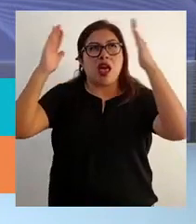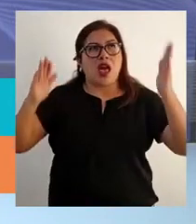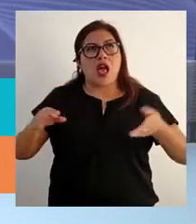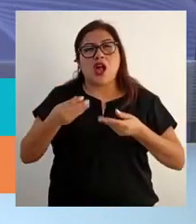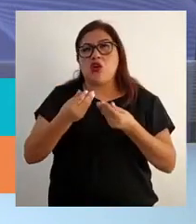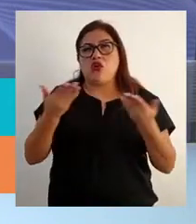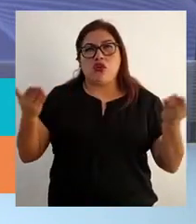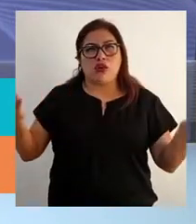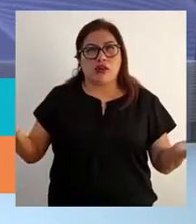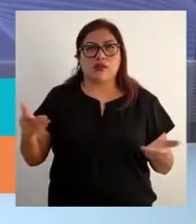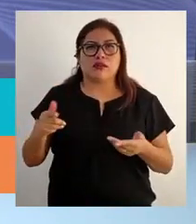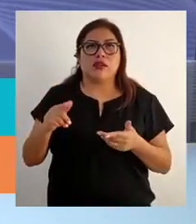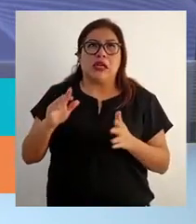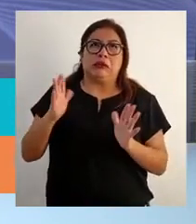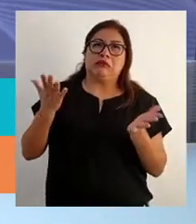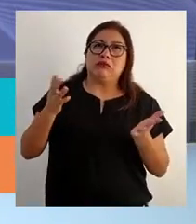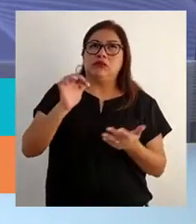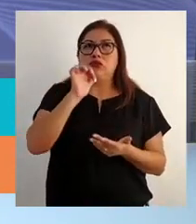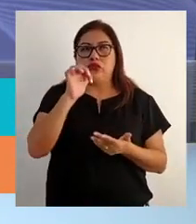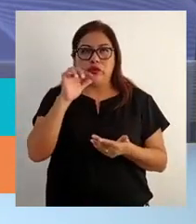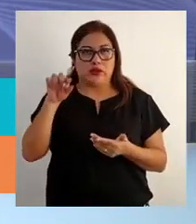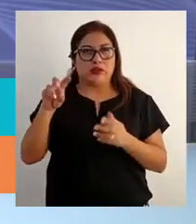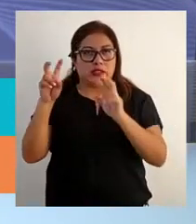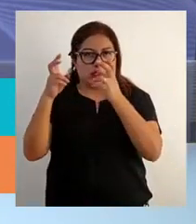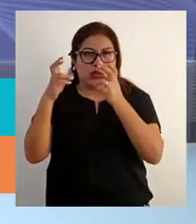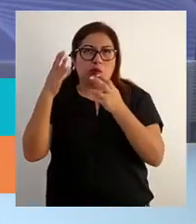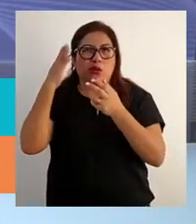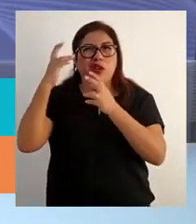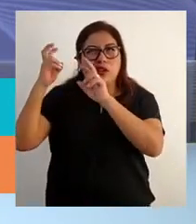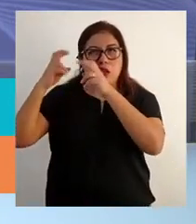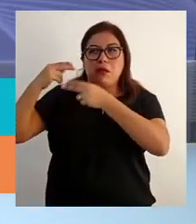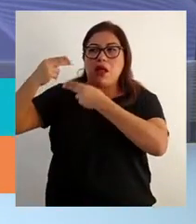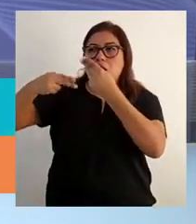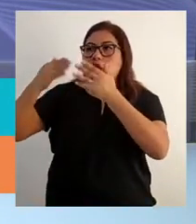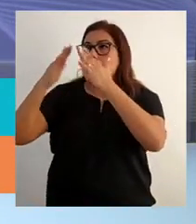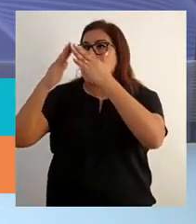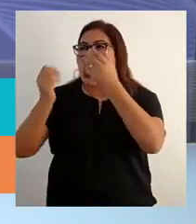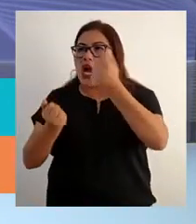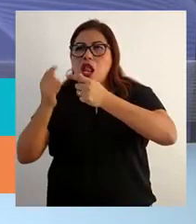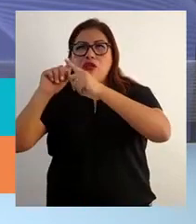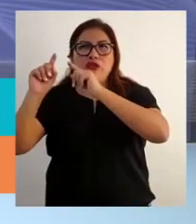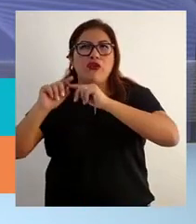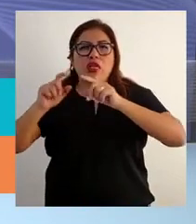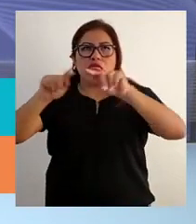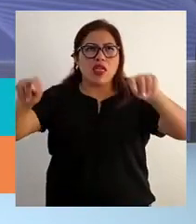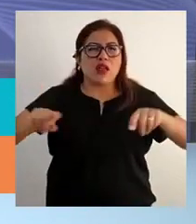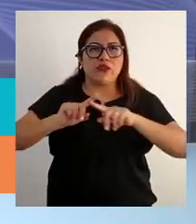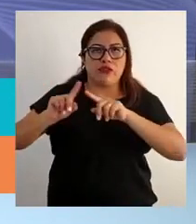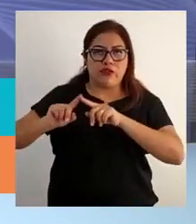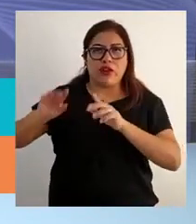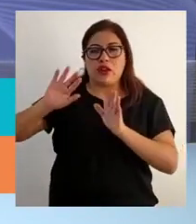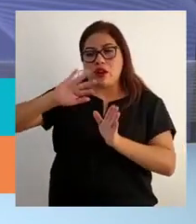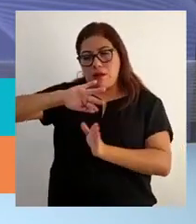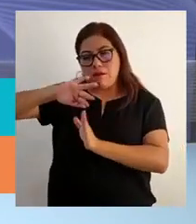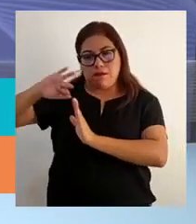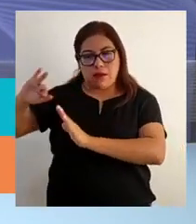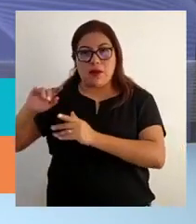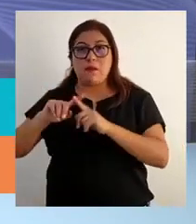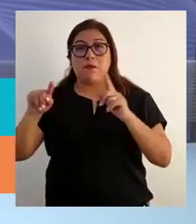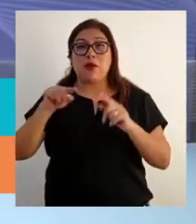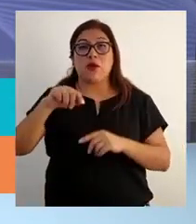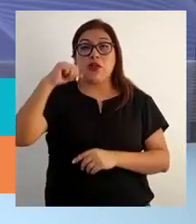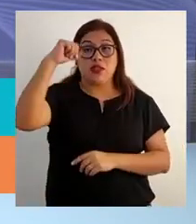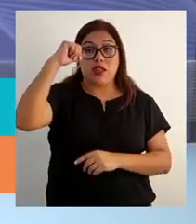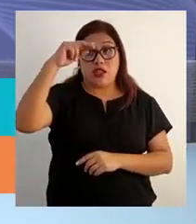temas patrimoniales, pero básicamente y lo que a nosotros corresponde en el tema de derechos humanos está totalmente garantizada